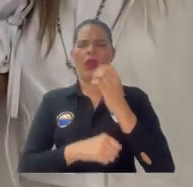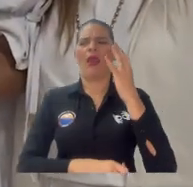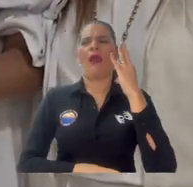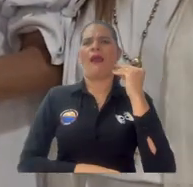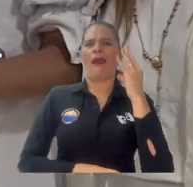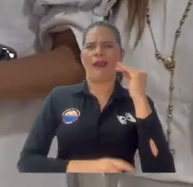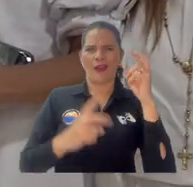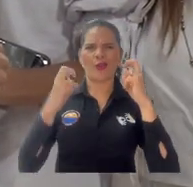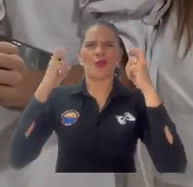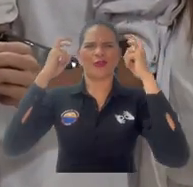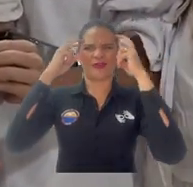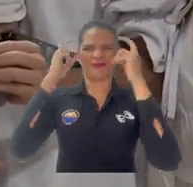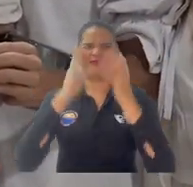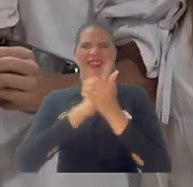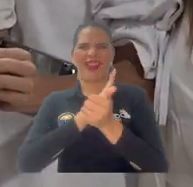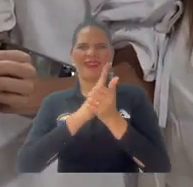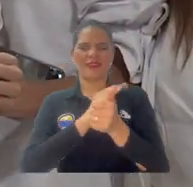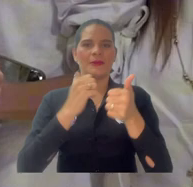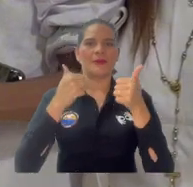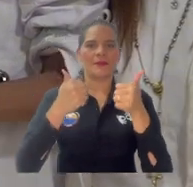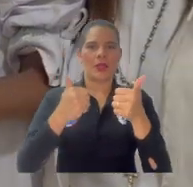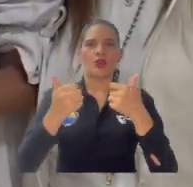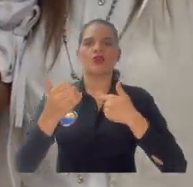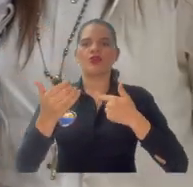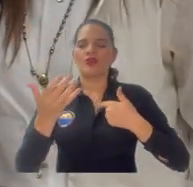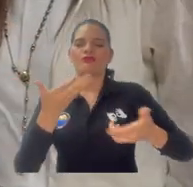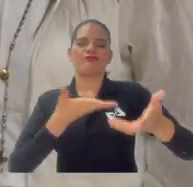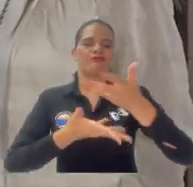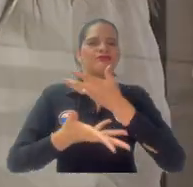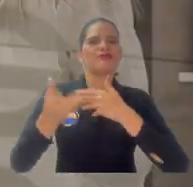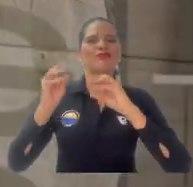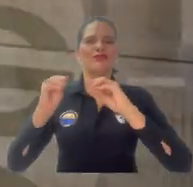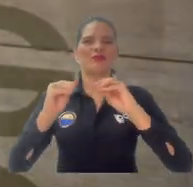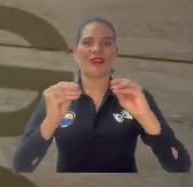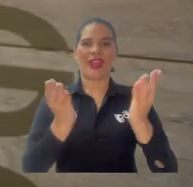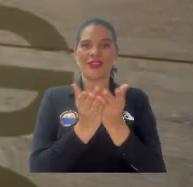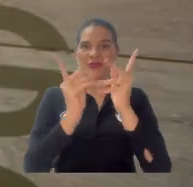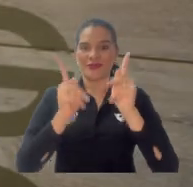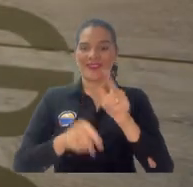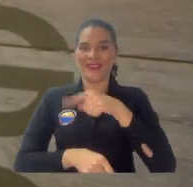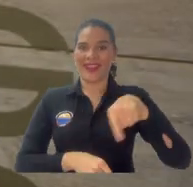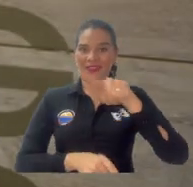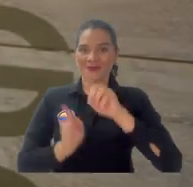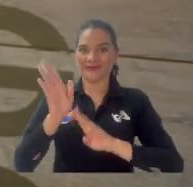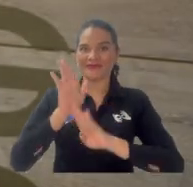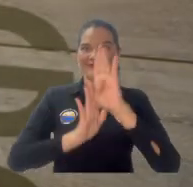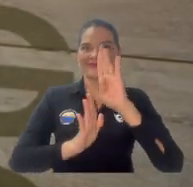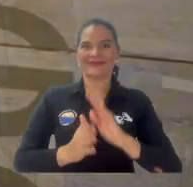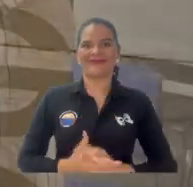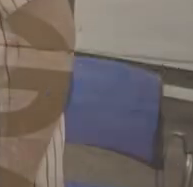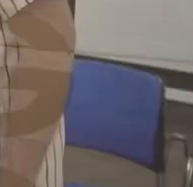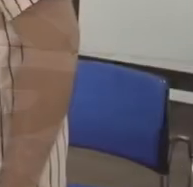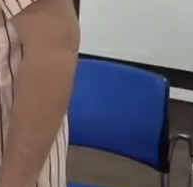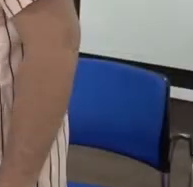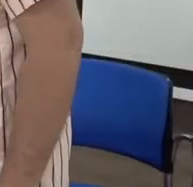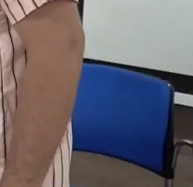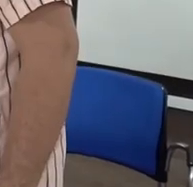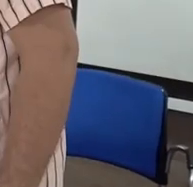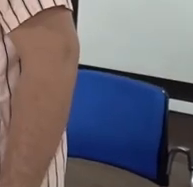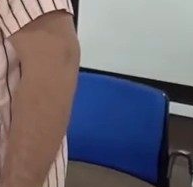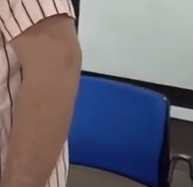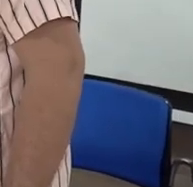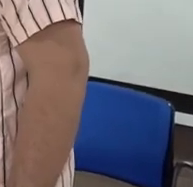más bagaje de conocimiento y poderlo compartir ahora con mis alumnos para que estos crezcan aún mucho mejor.